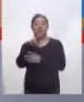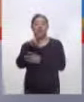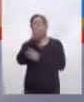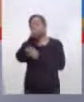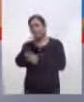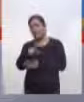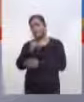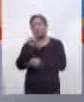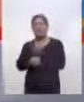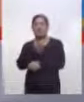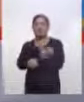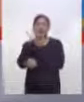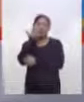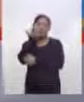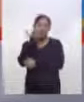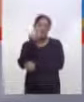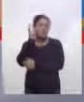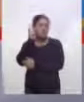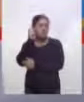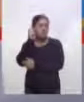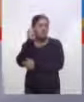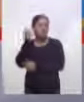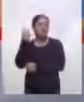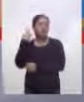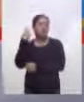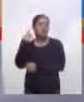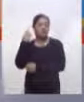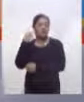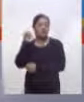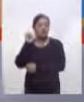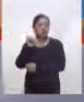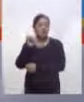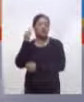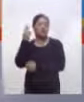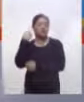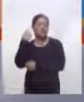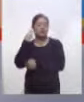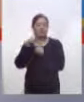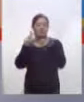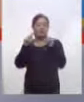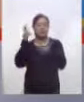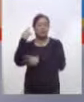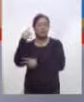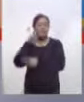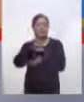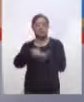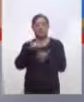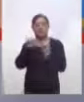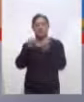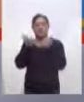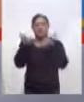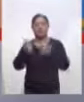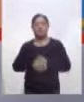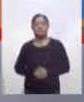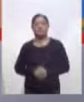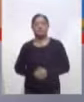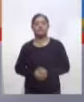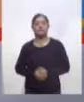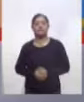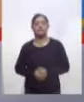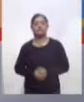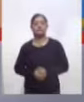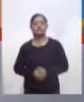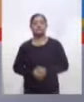también acompañarnos y escucharnos a través de nuestras emisoras de radio, Radio Calpulalpan, Radio Tlaxcala y también en